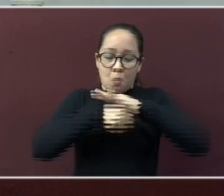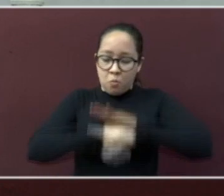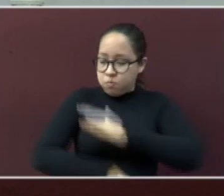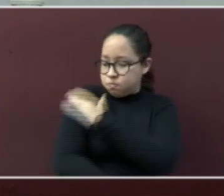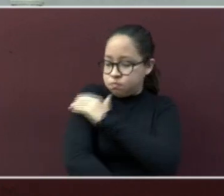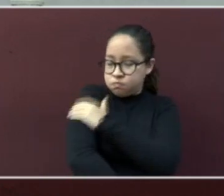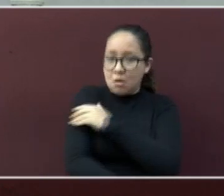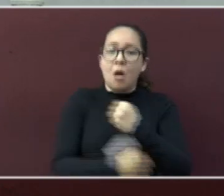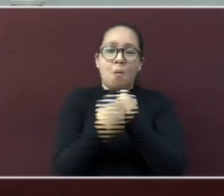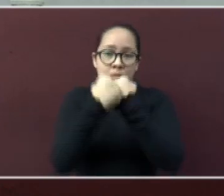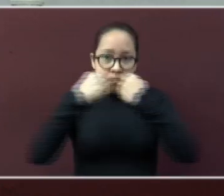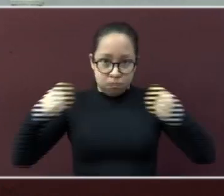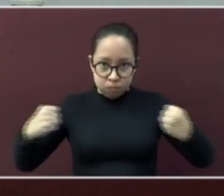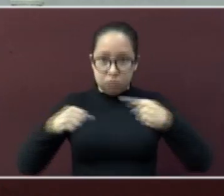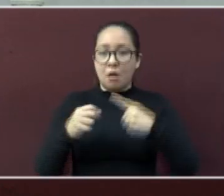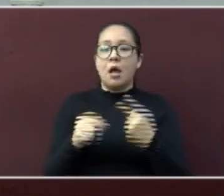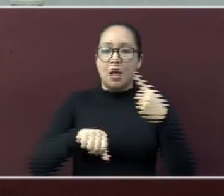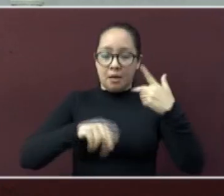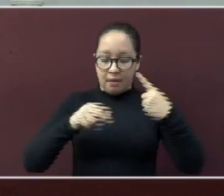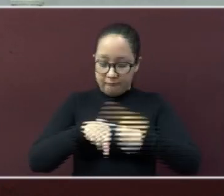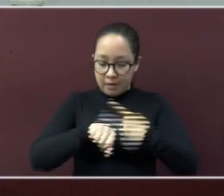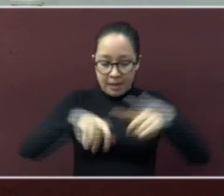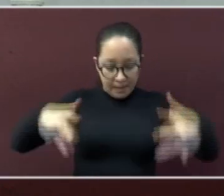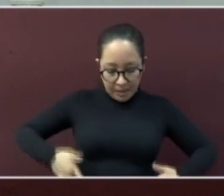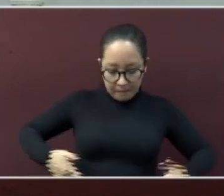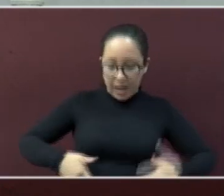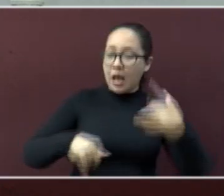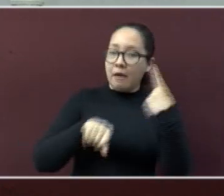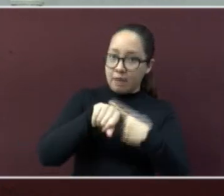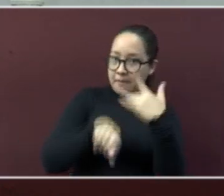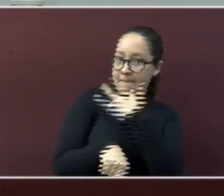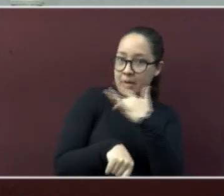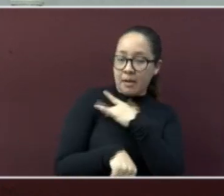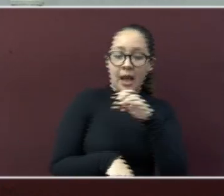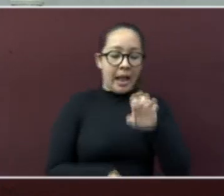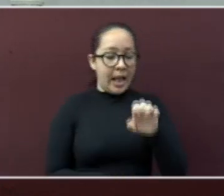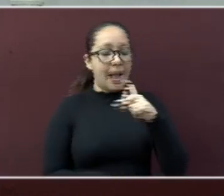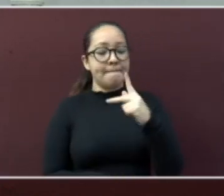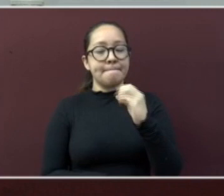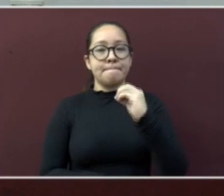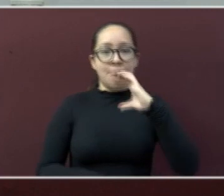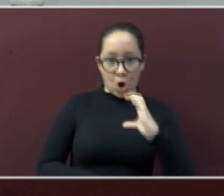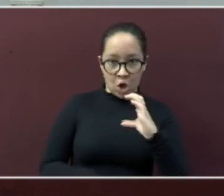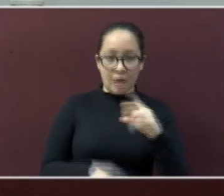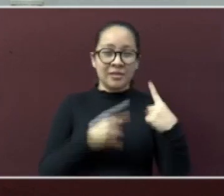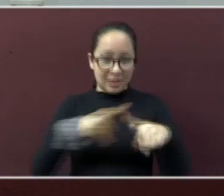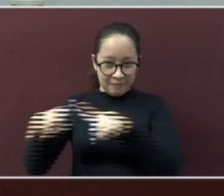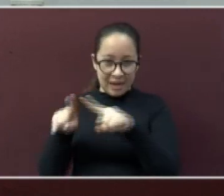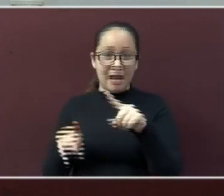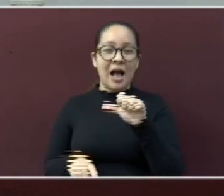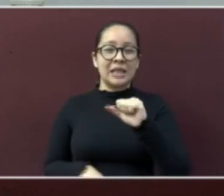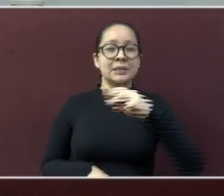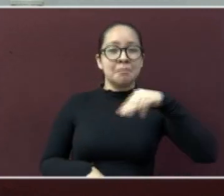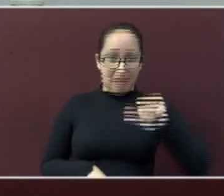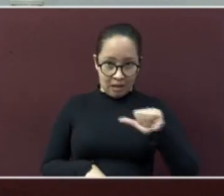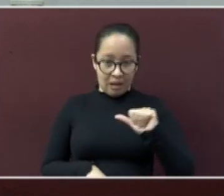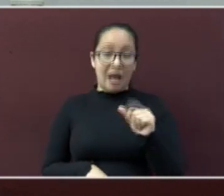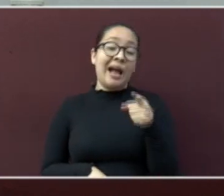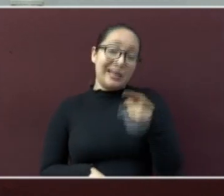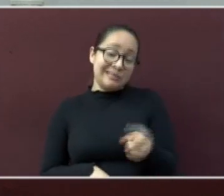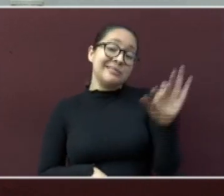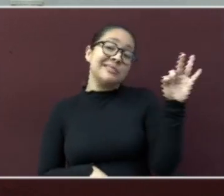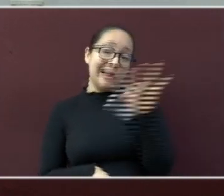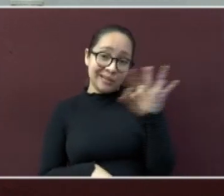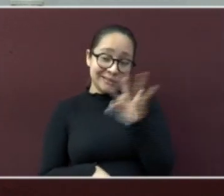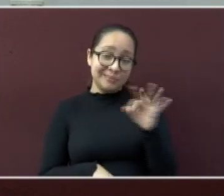enfermedad renal cardiaca enfermedad obstructiva crónica y asma entre otras pueden ser más